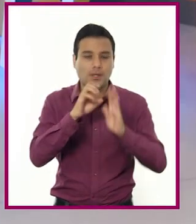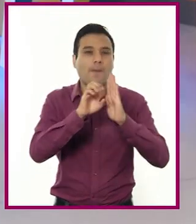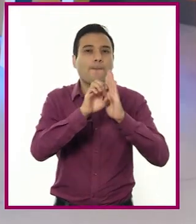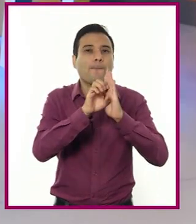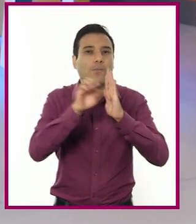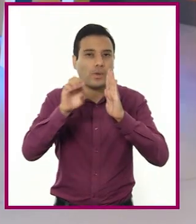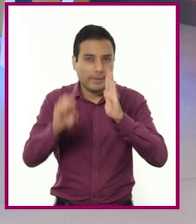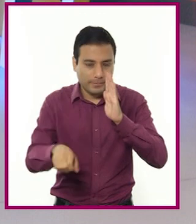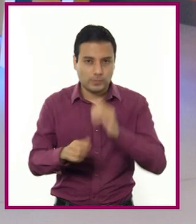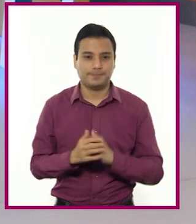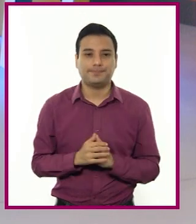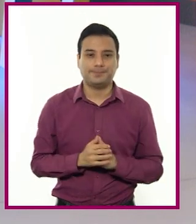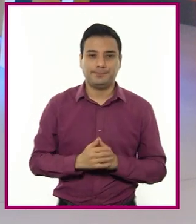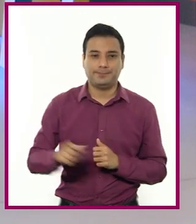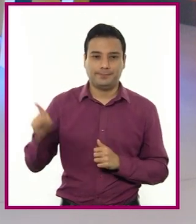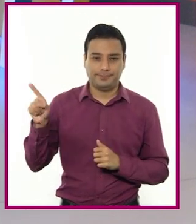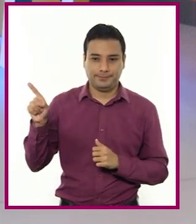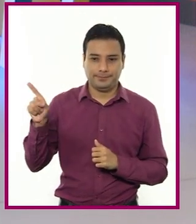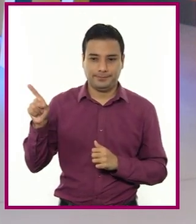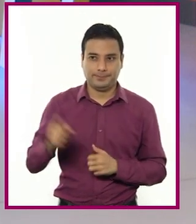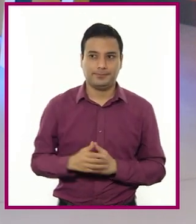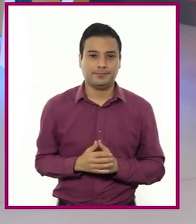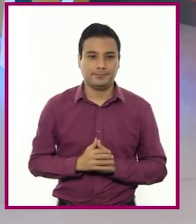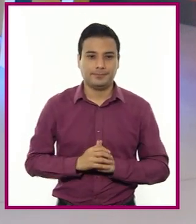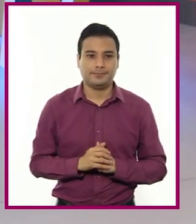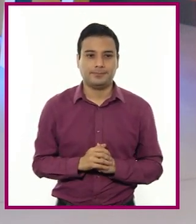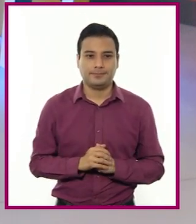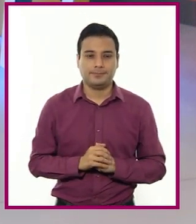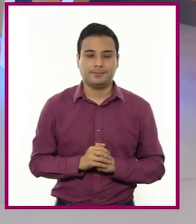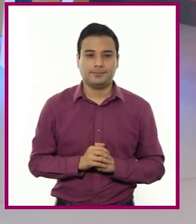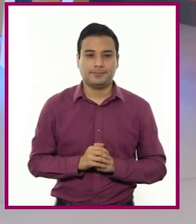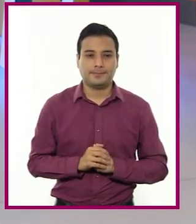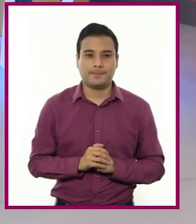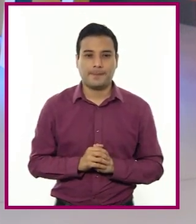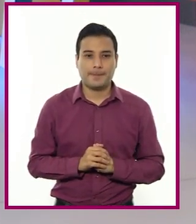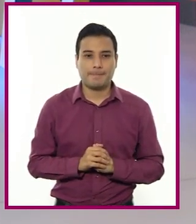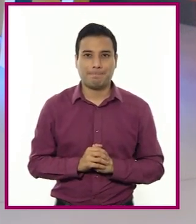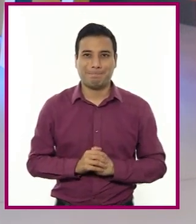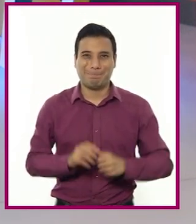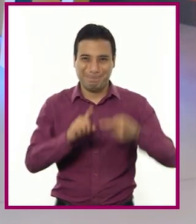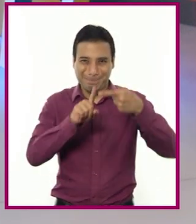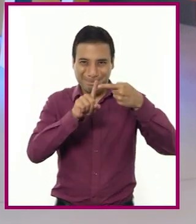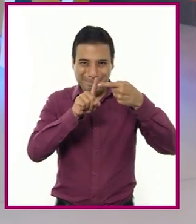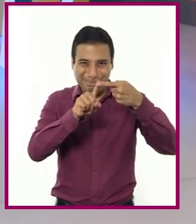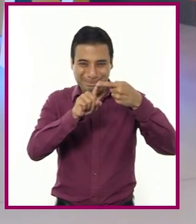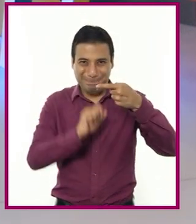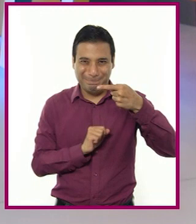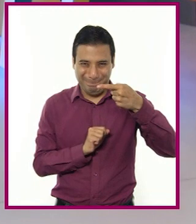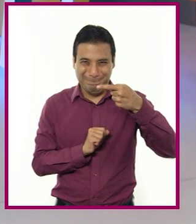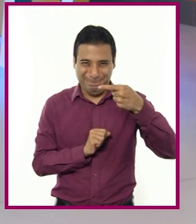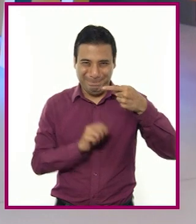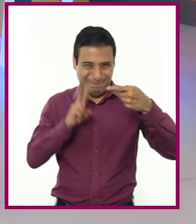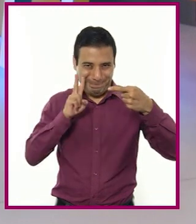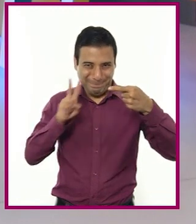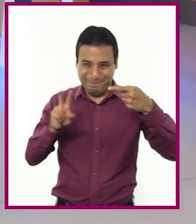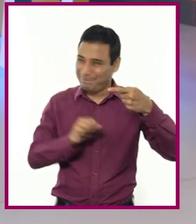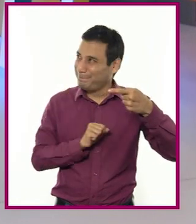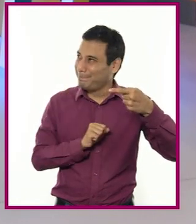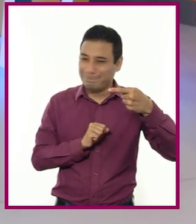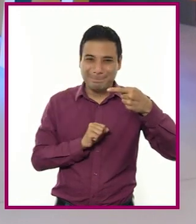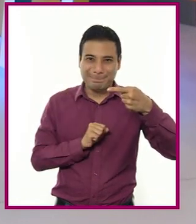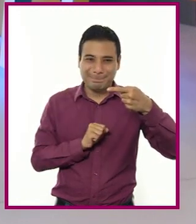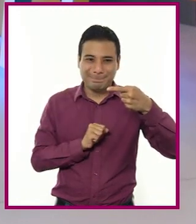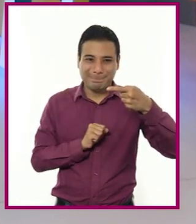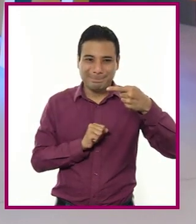ejemplo, en la expresión 3x cuadrada más 2y menos x cuadrada más 6y tenemos